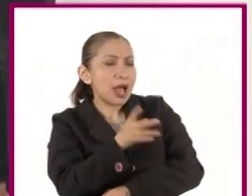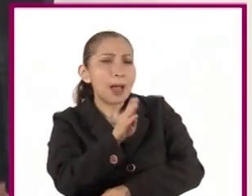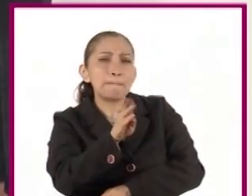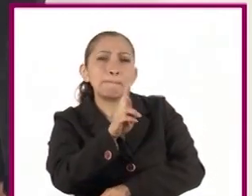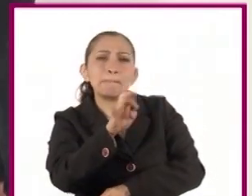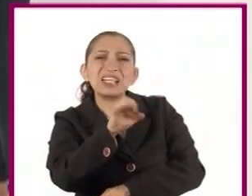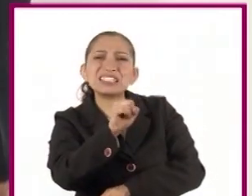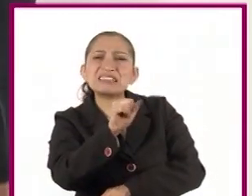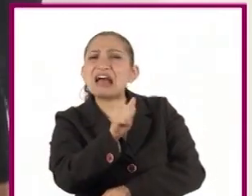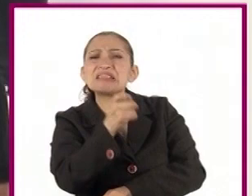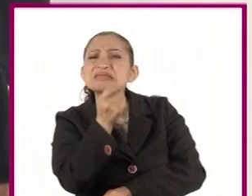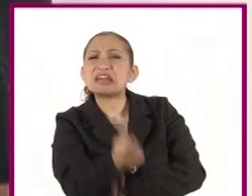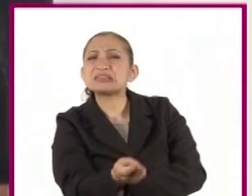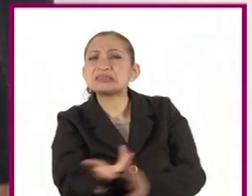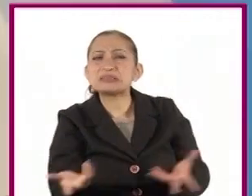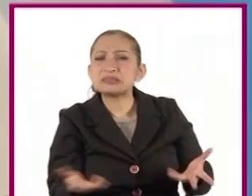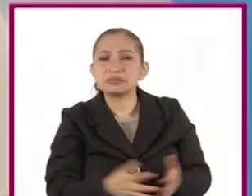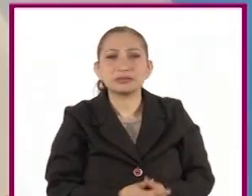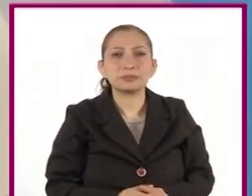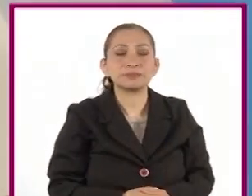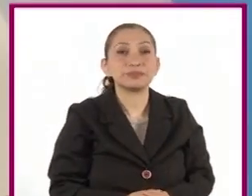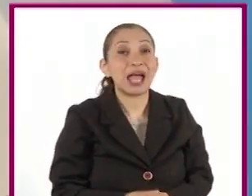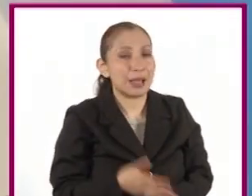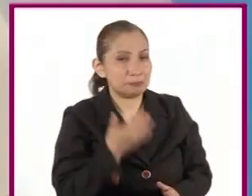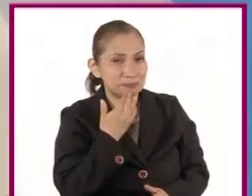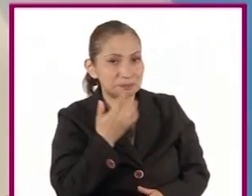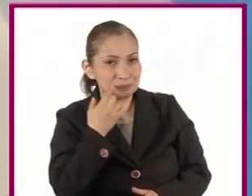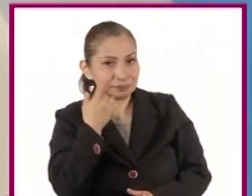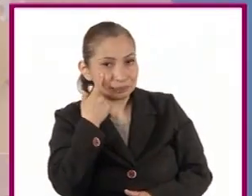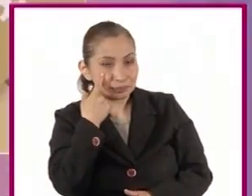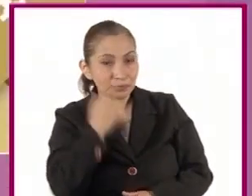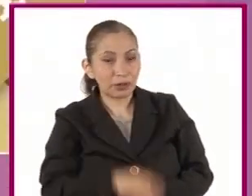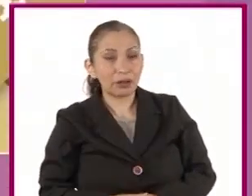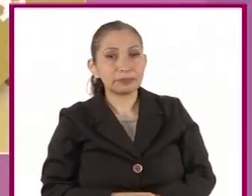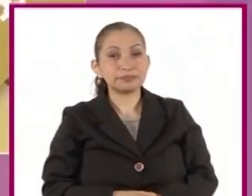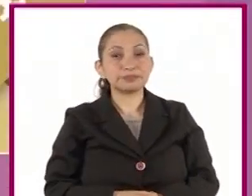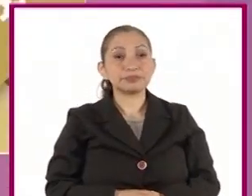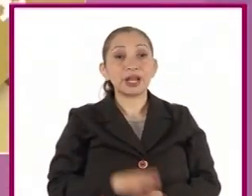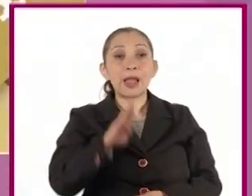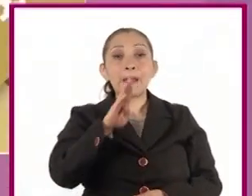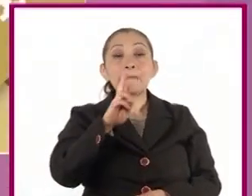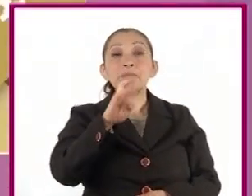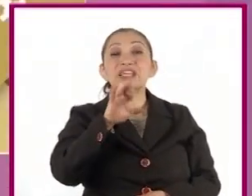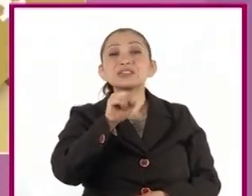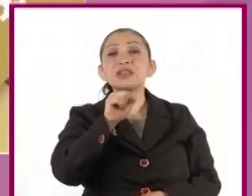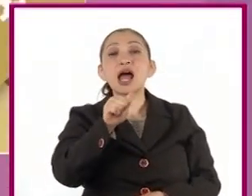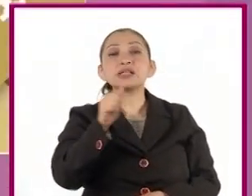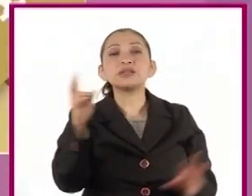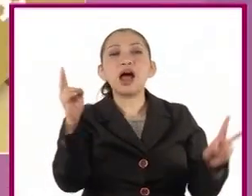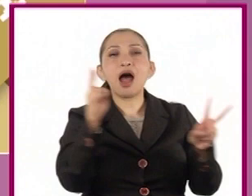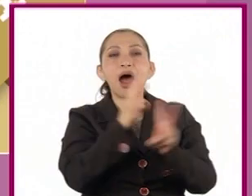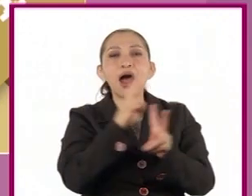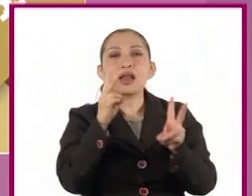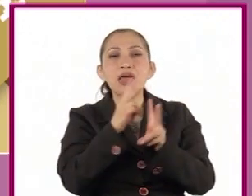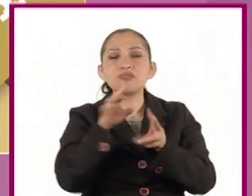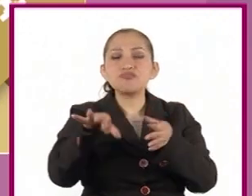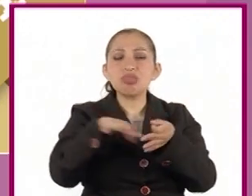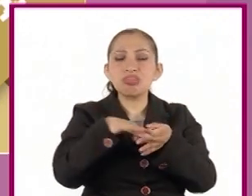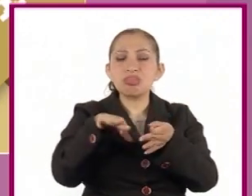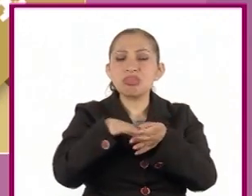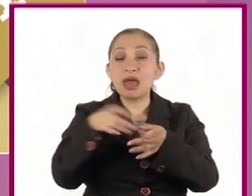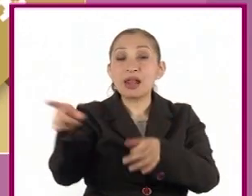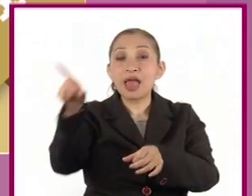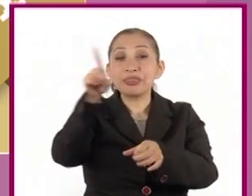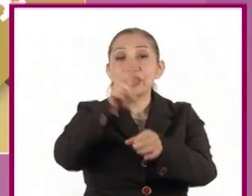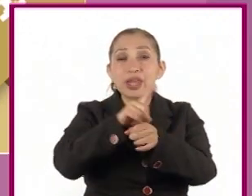¿Ese concepto a qué se refiere? Ah, muy bien. Las brisas son vientos periódicos que durante el